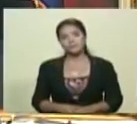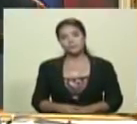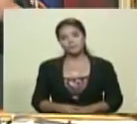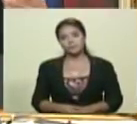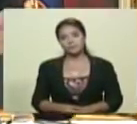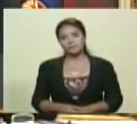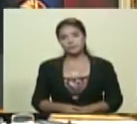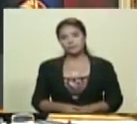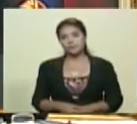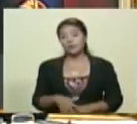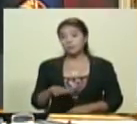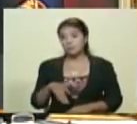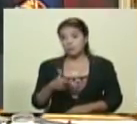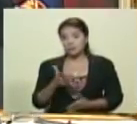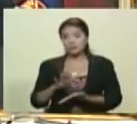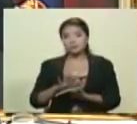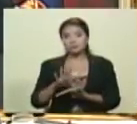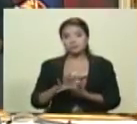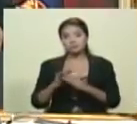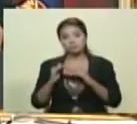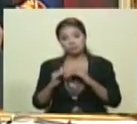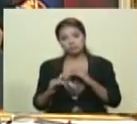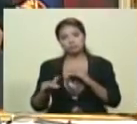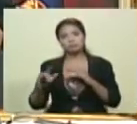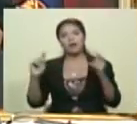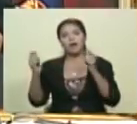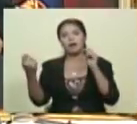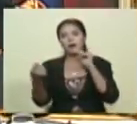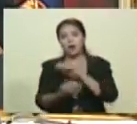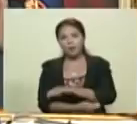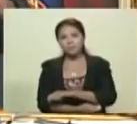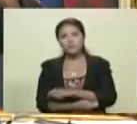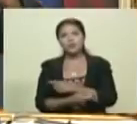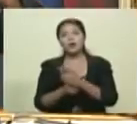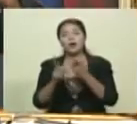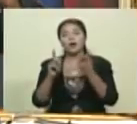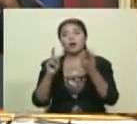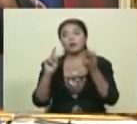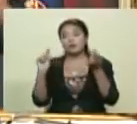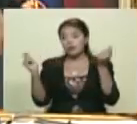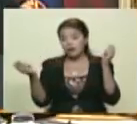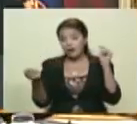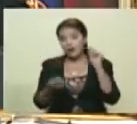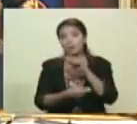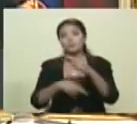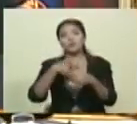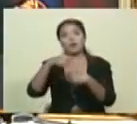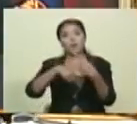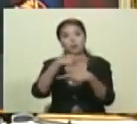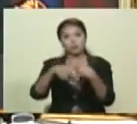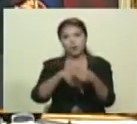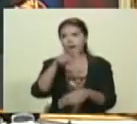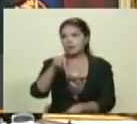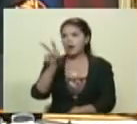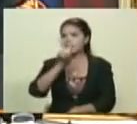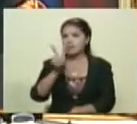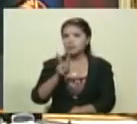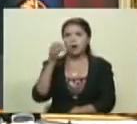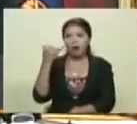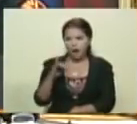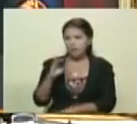para armonizar y llevar a cambio los, a llevar a cabo los cambios revolucionarios que Venezuela ha